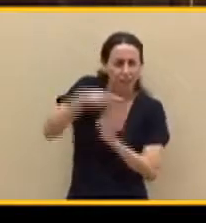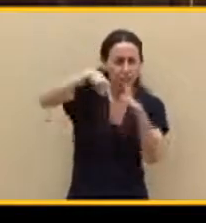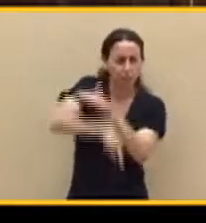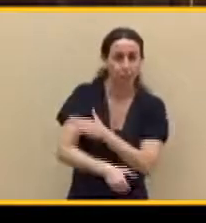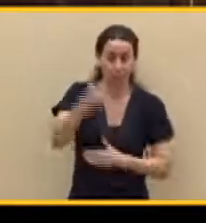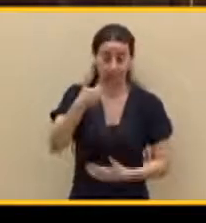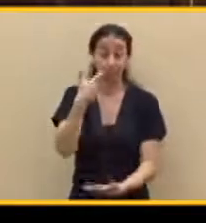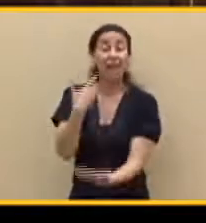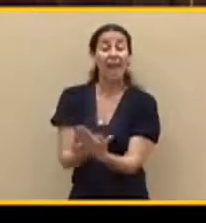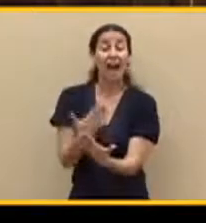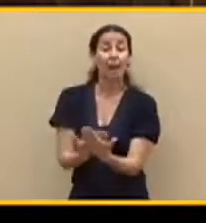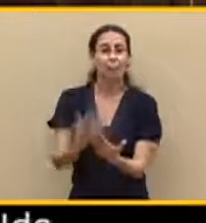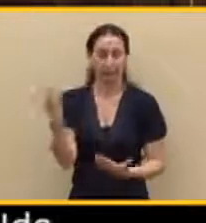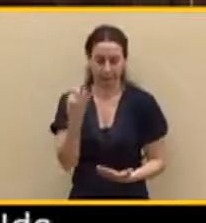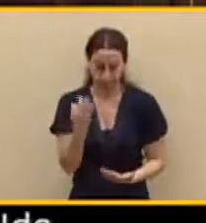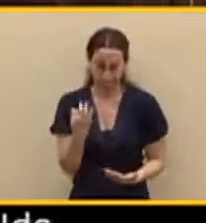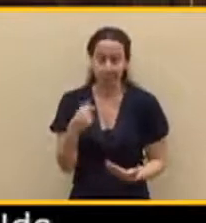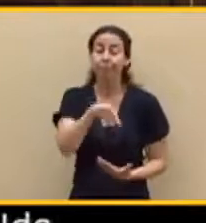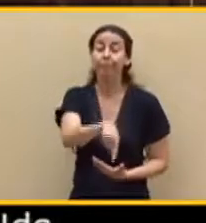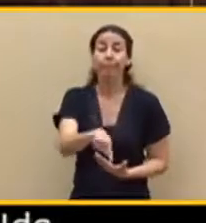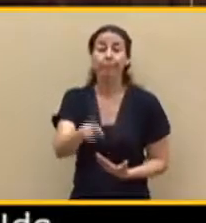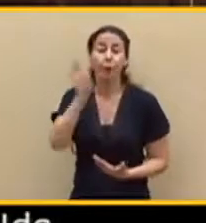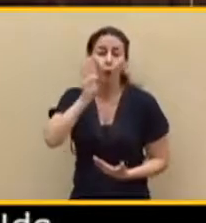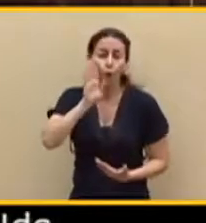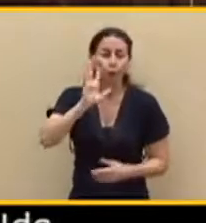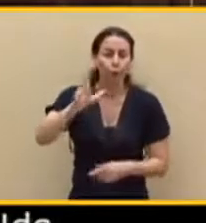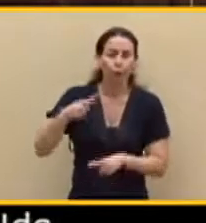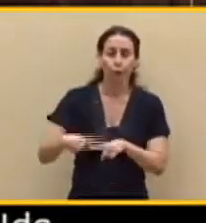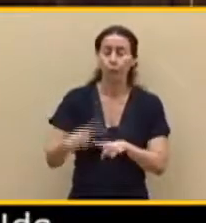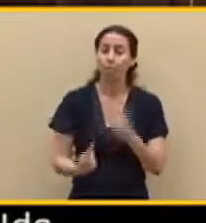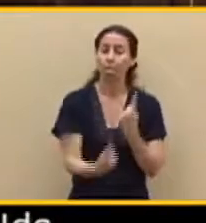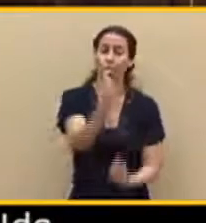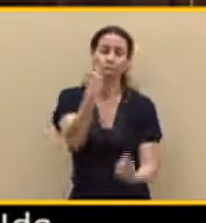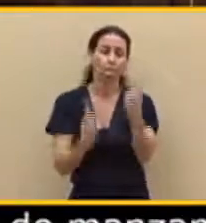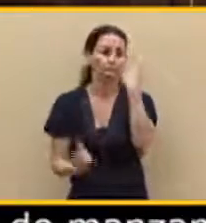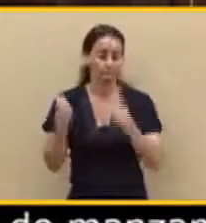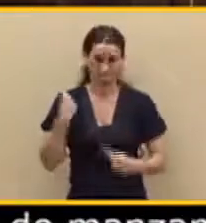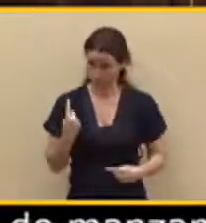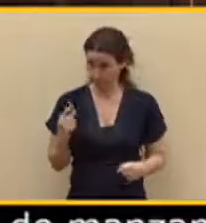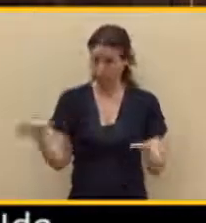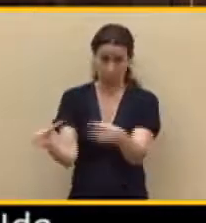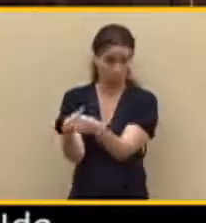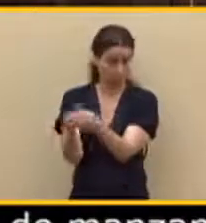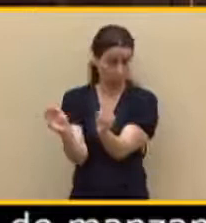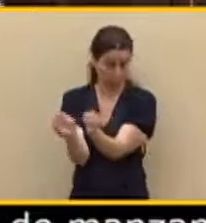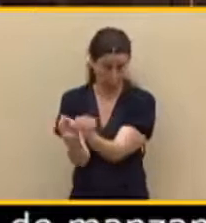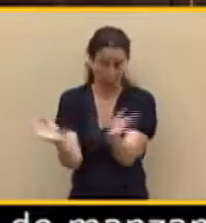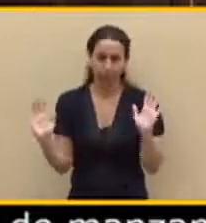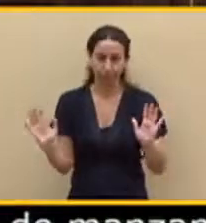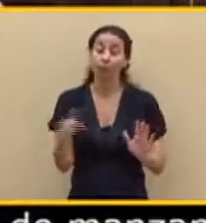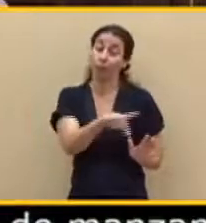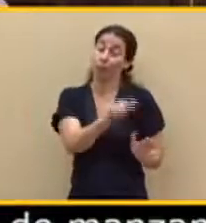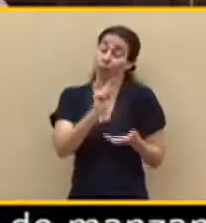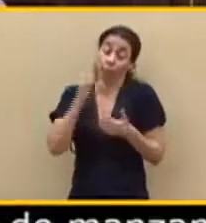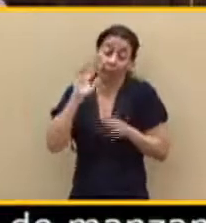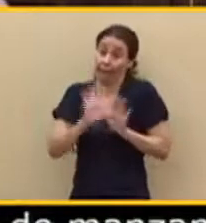corrupción es un problema de manzanas podridas, dando a entender al menos dos cosas, aparte de que ustedes nada tienen que ver, claro. La primera es que la